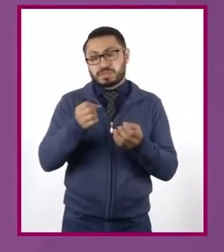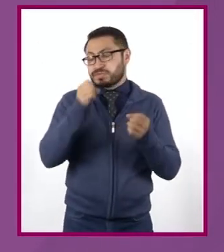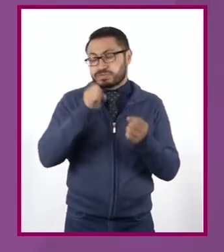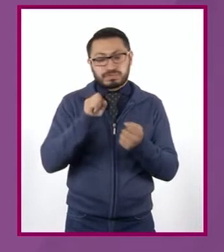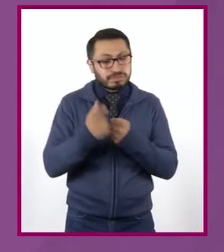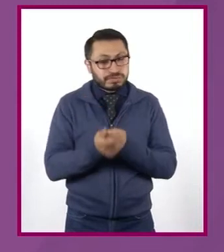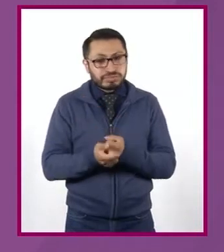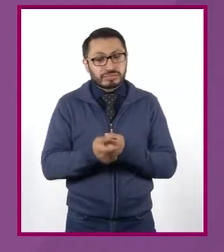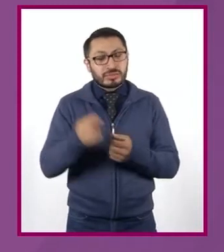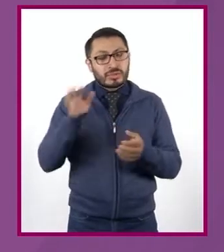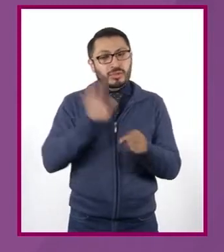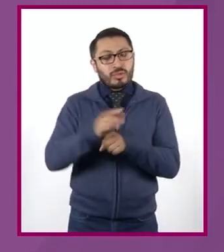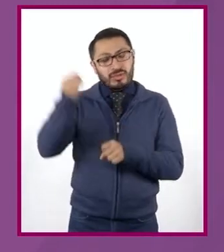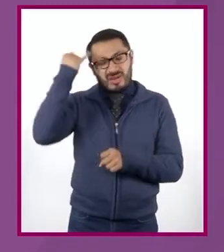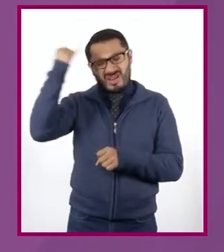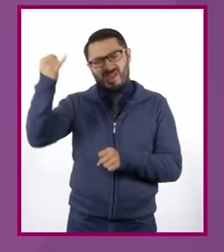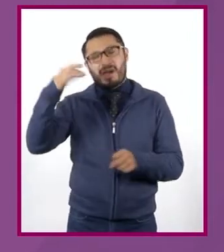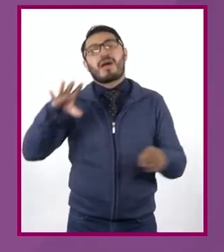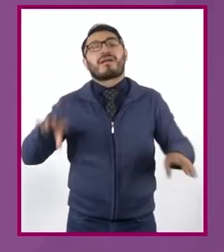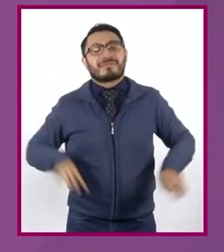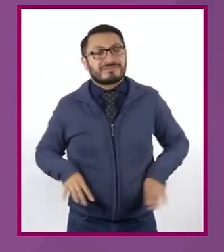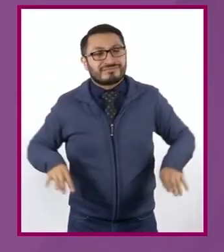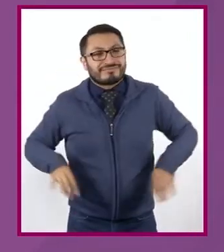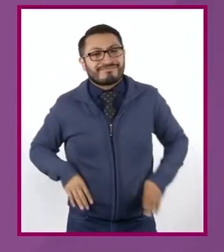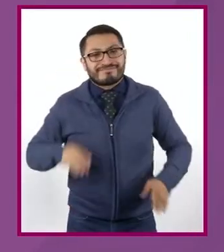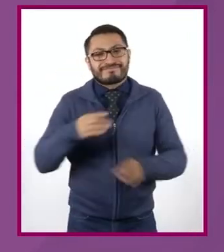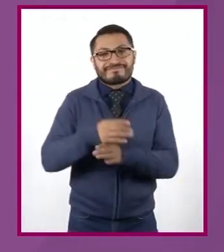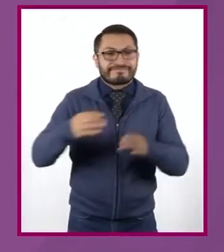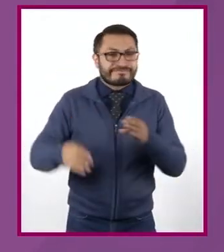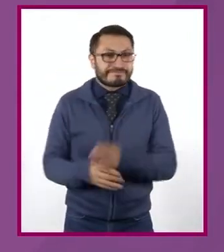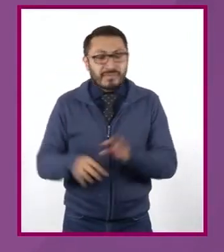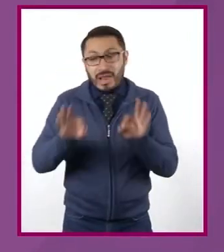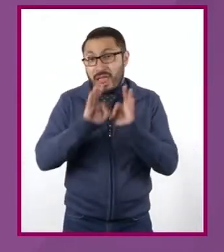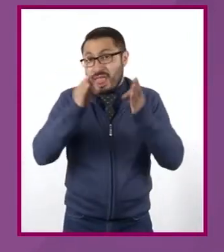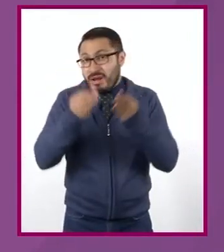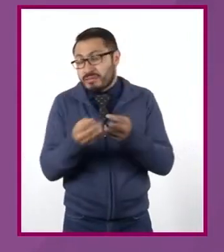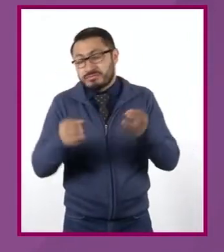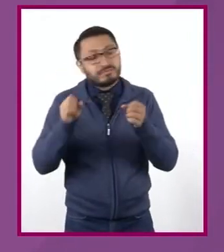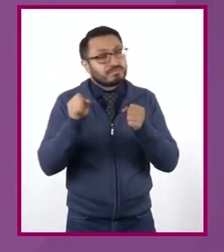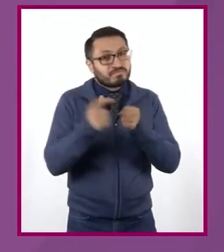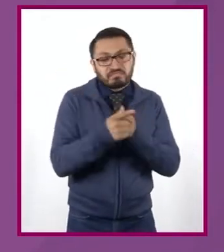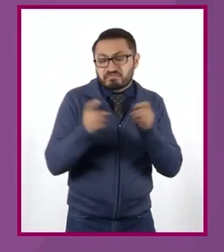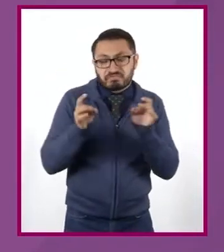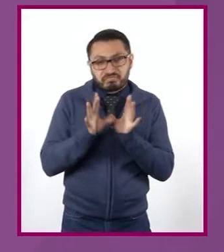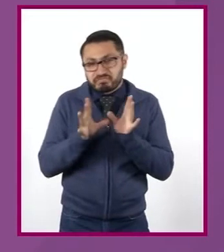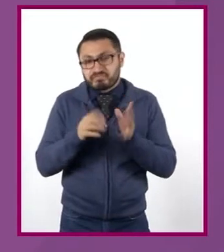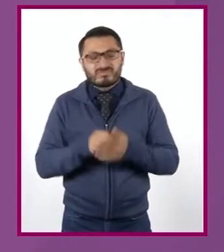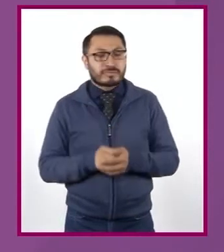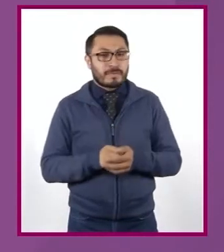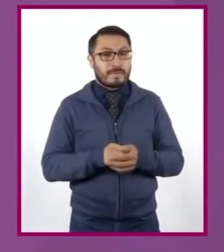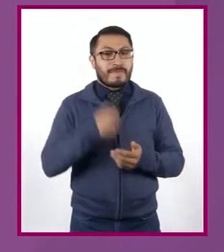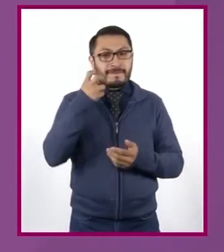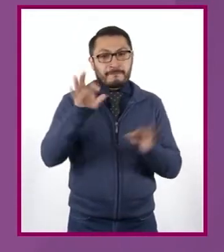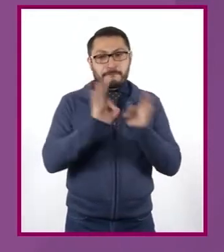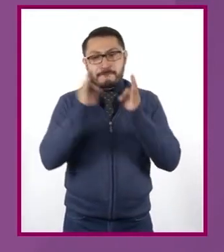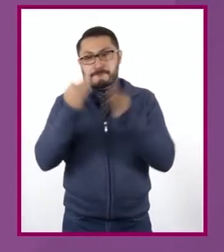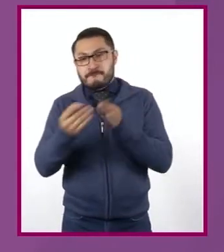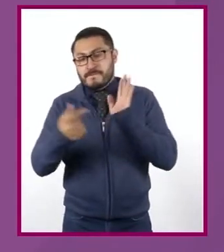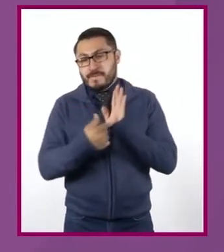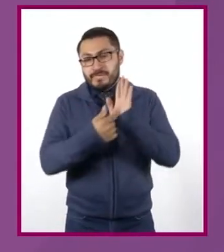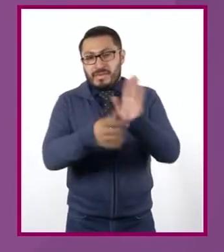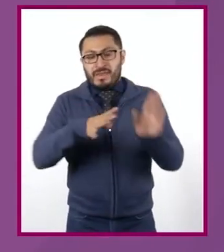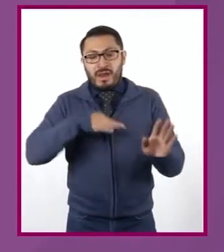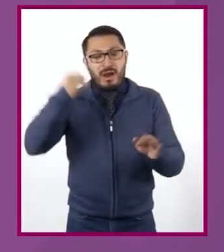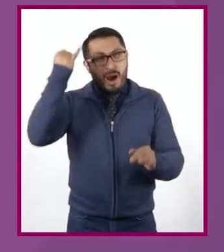que se tiene sobre las características de un objeto, proceso o fenómeno. Los modelos expresan